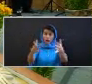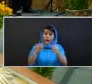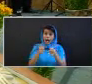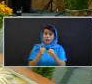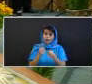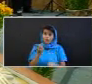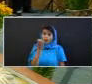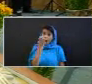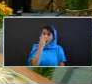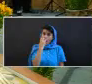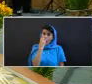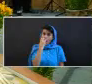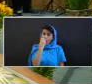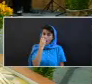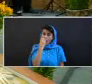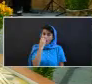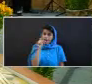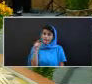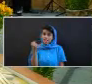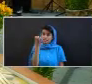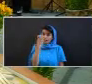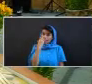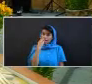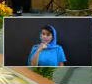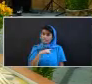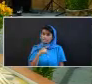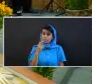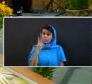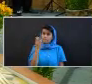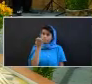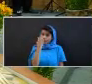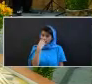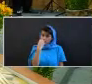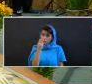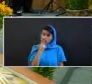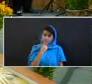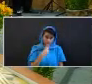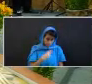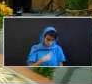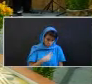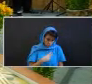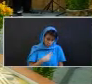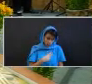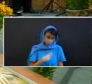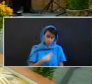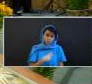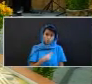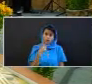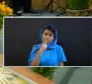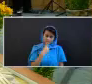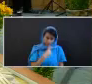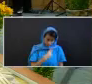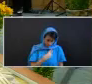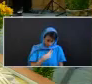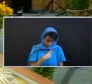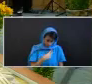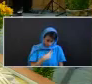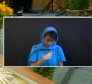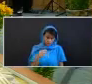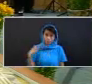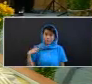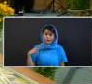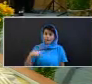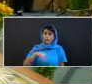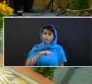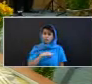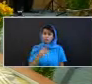Este pan es un pan también de humillación, doblegado, humillado, para que